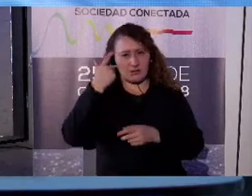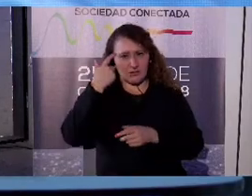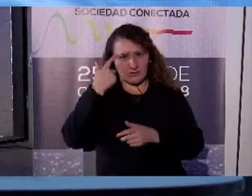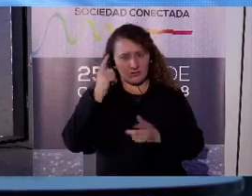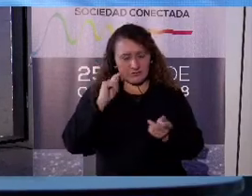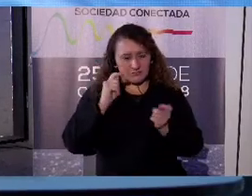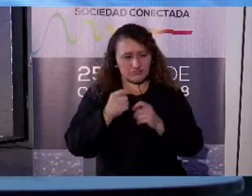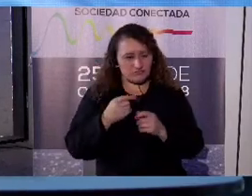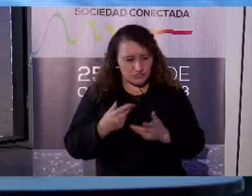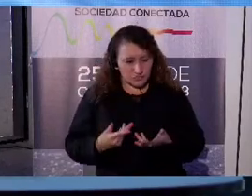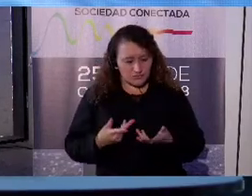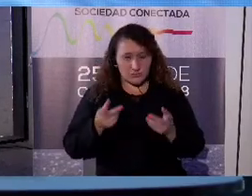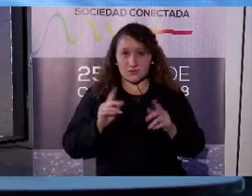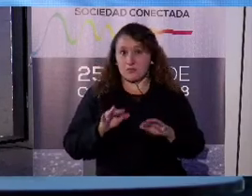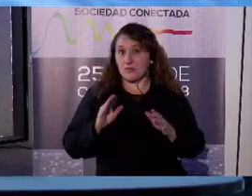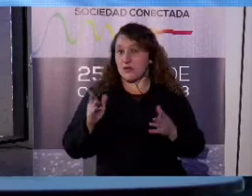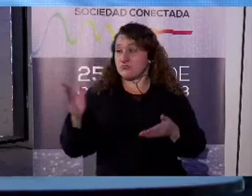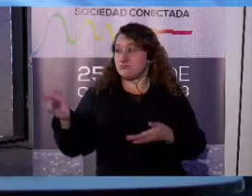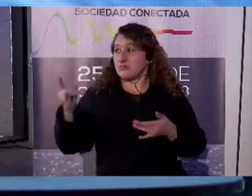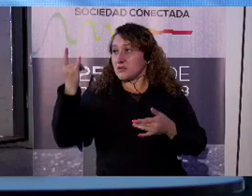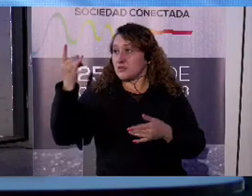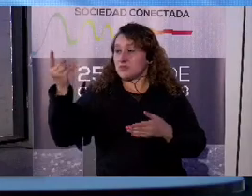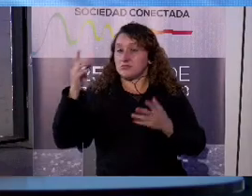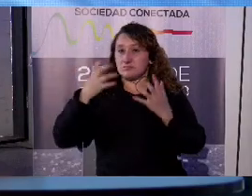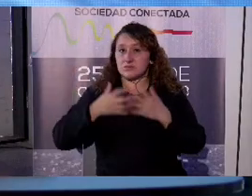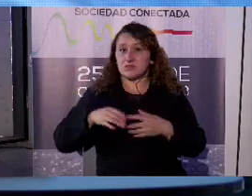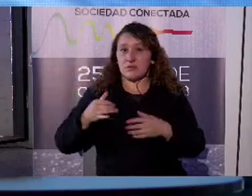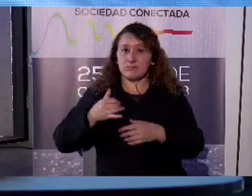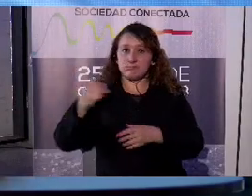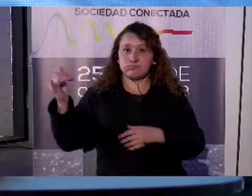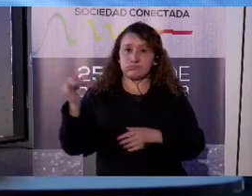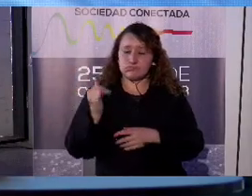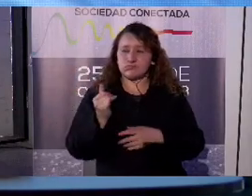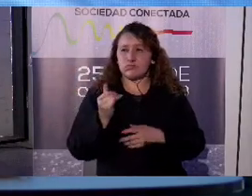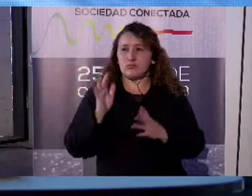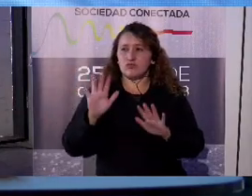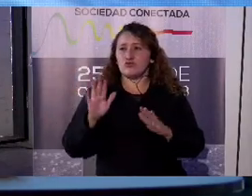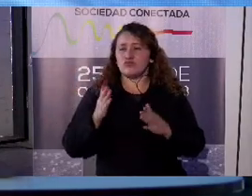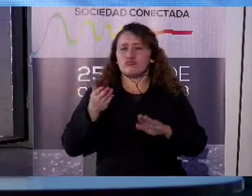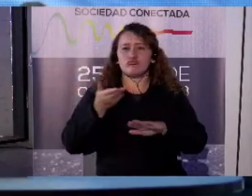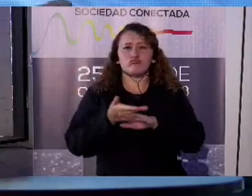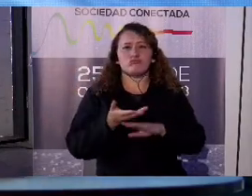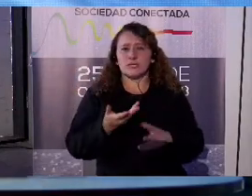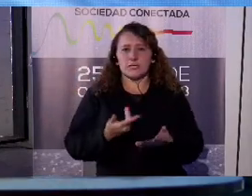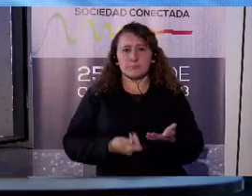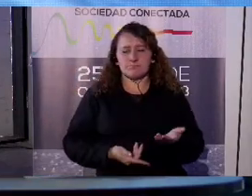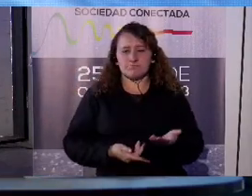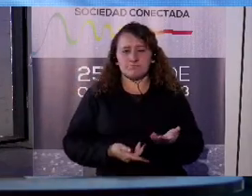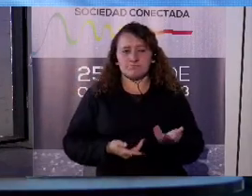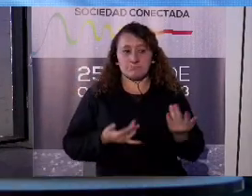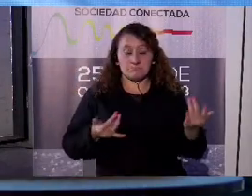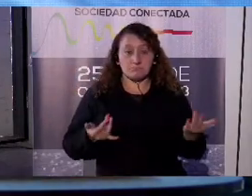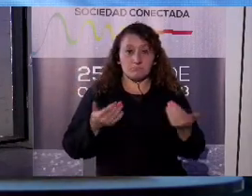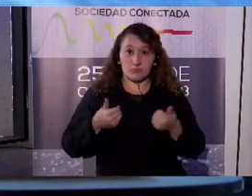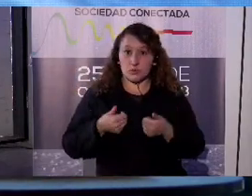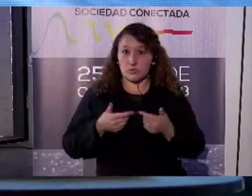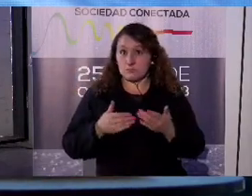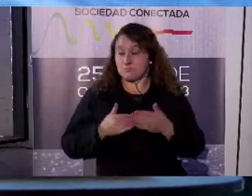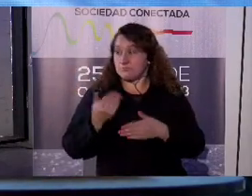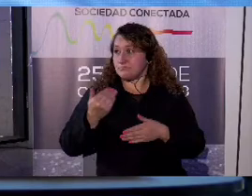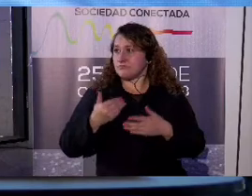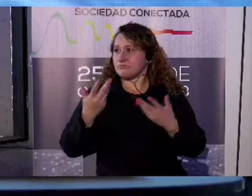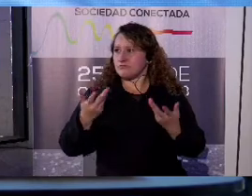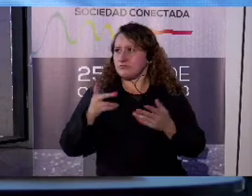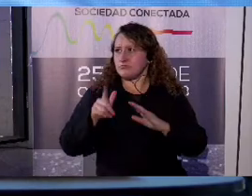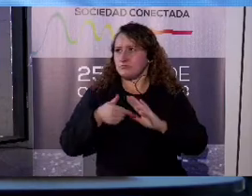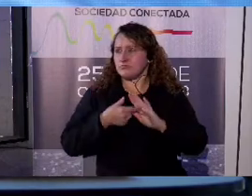las particulares ofertas que tienen aquí algunas de las empresas que tenemos en el en el panel así que bueno el principio vamos a tener